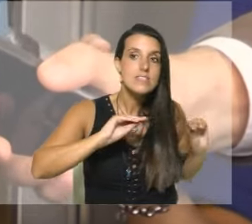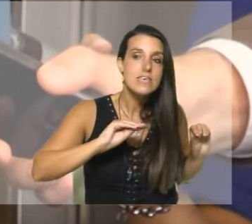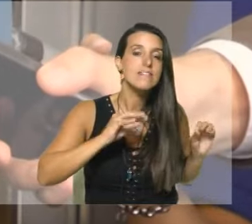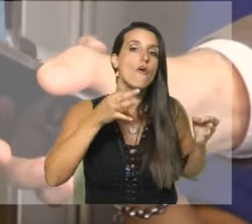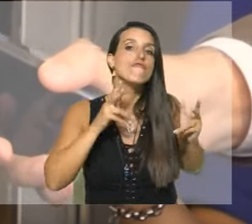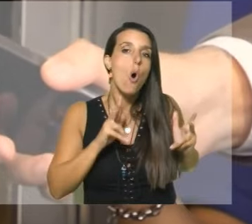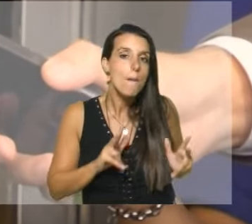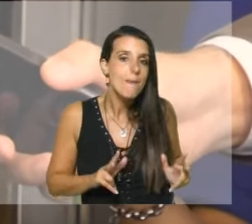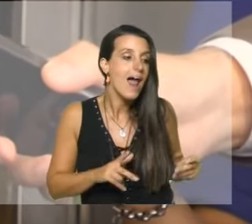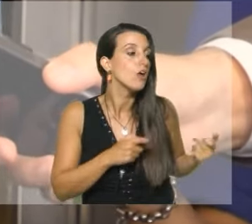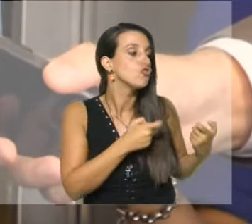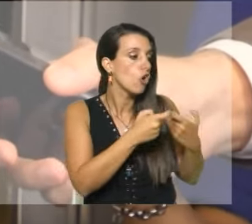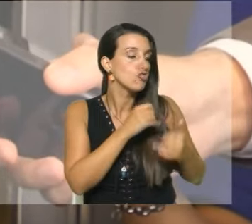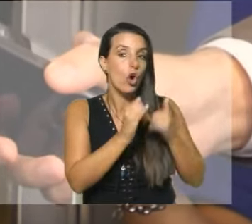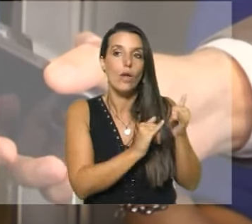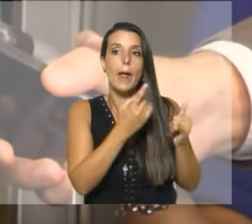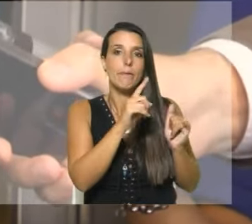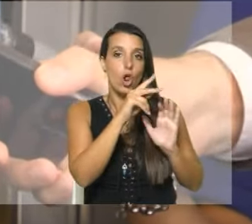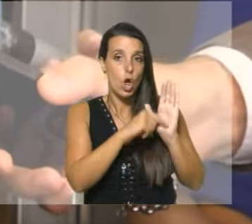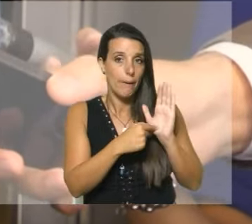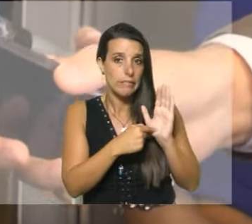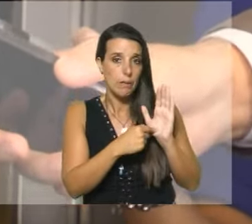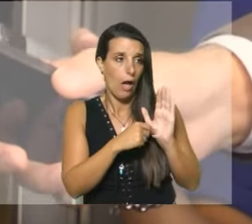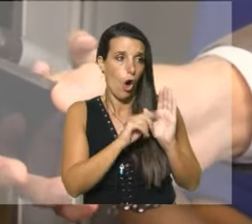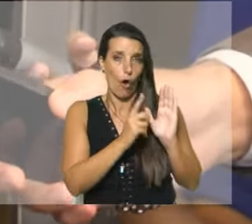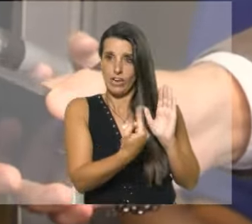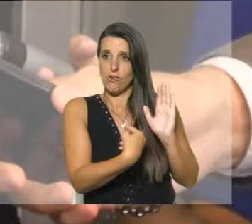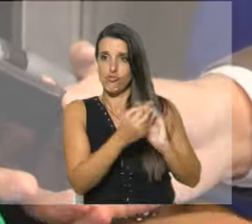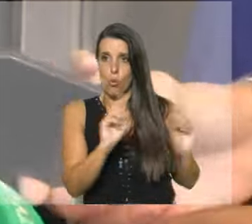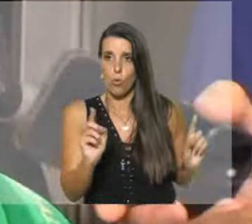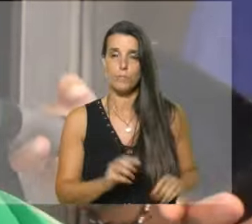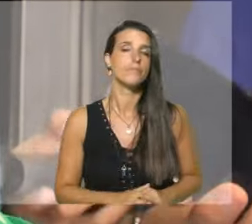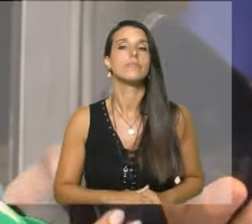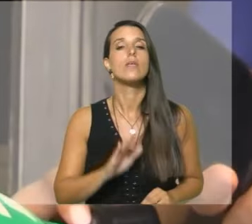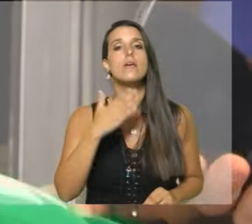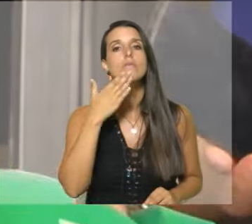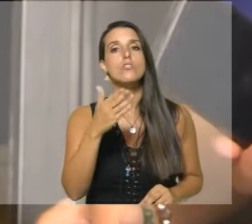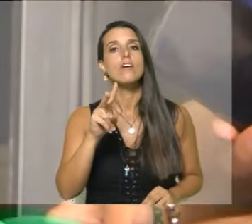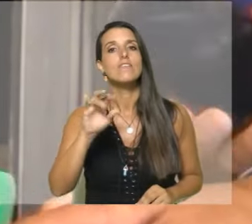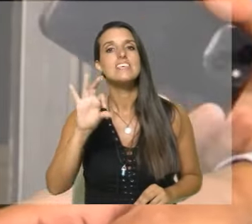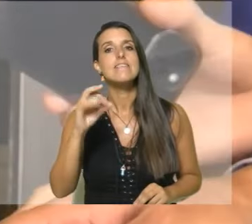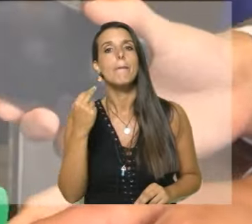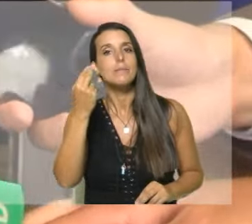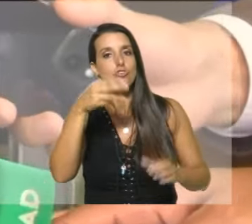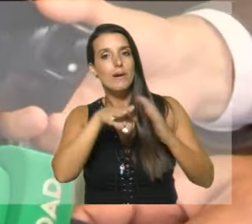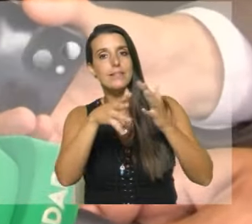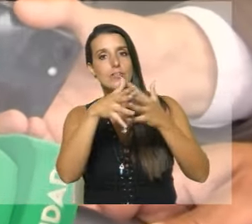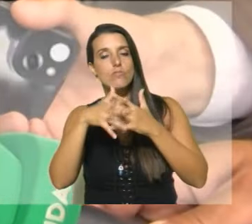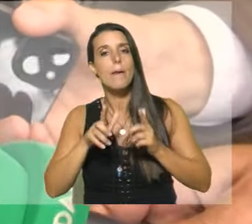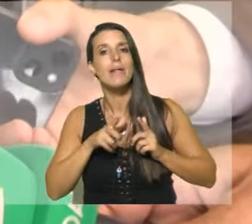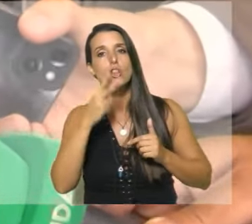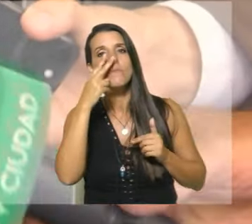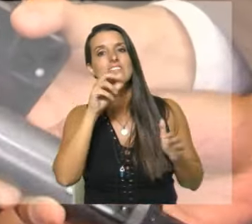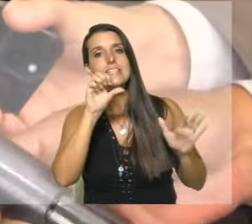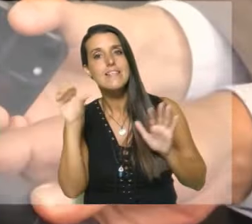socios contarles, pero jurídicamente no estamos obligados a hacerlo. Respecto al visado personal, ¿también se debería de esperar hasta el